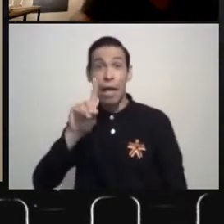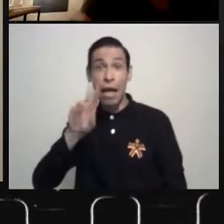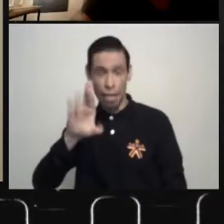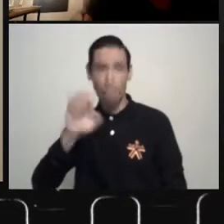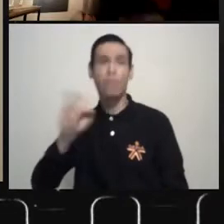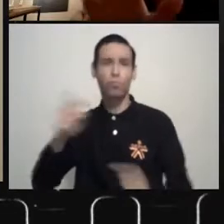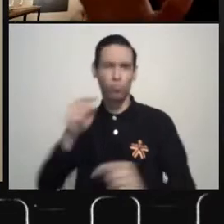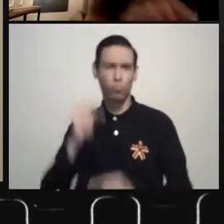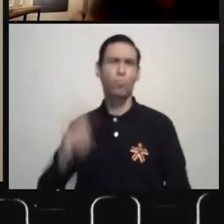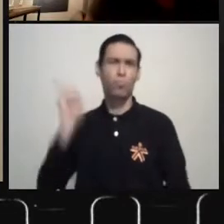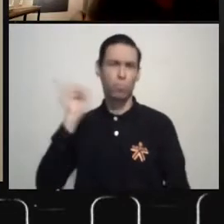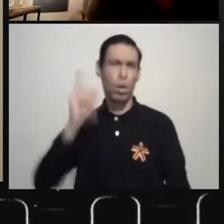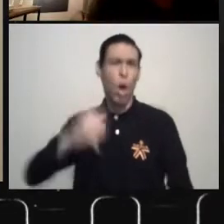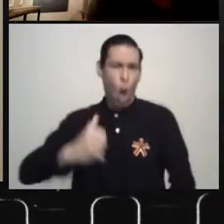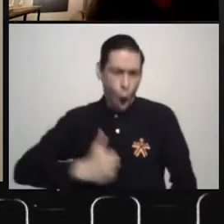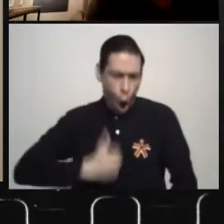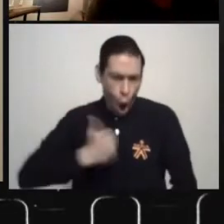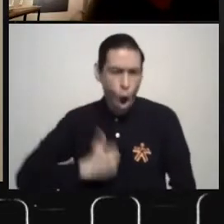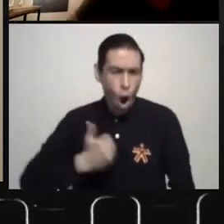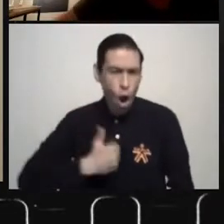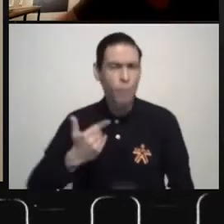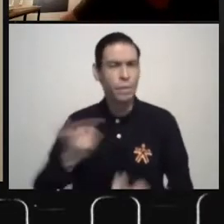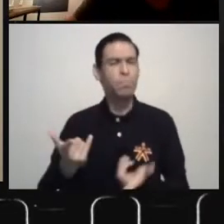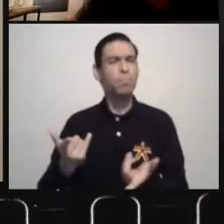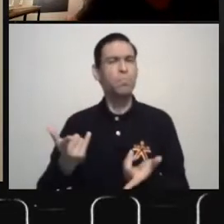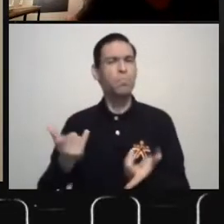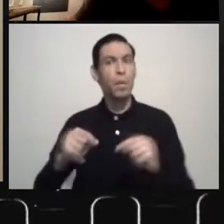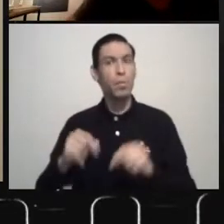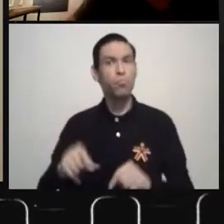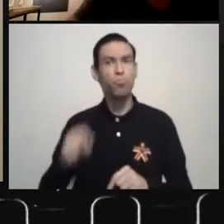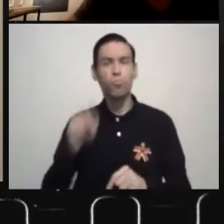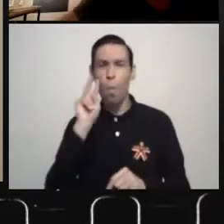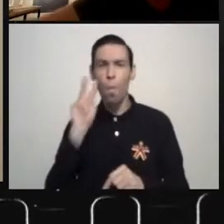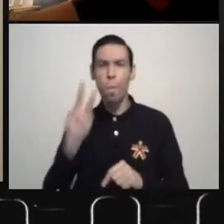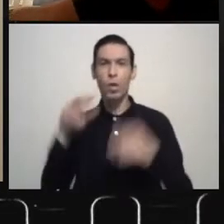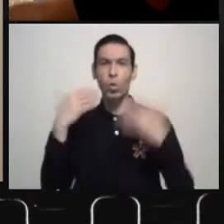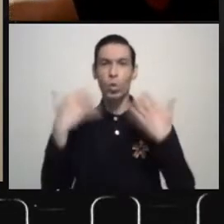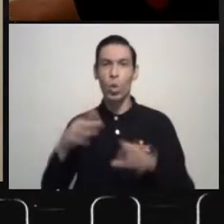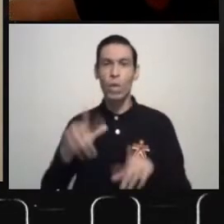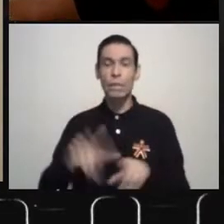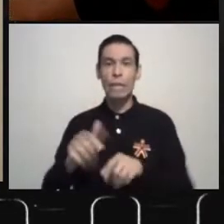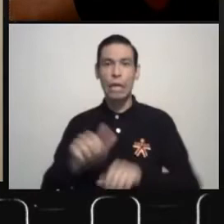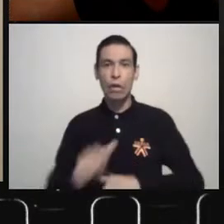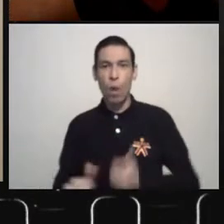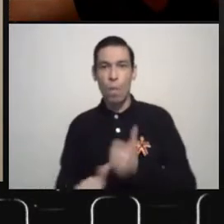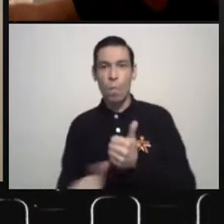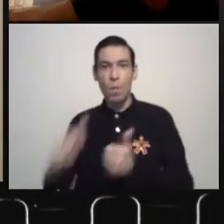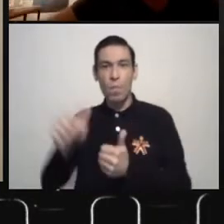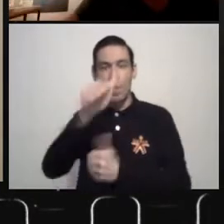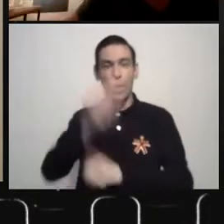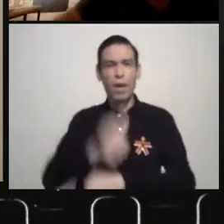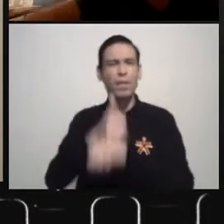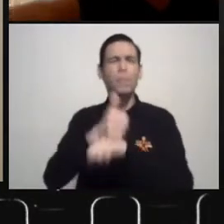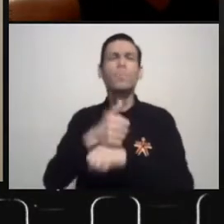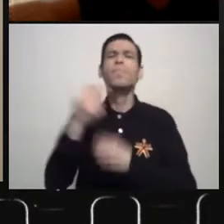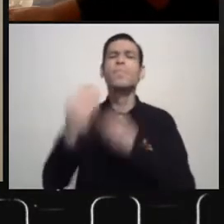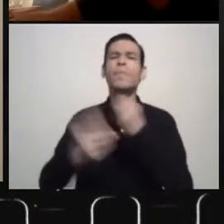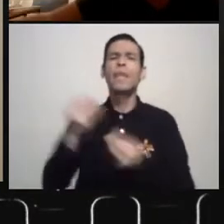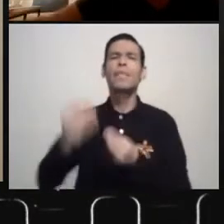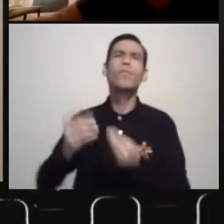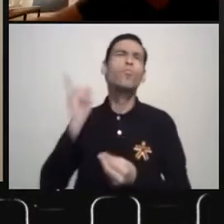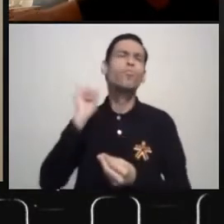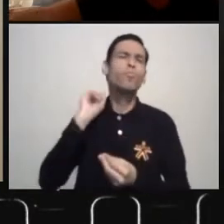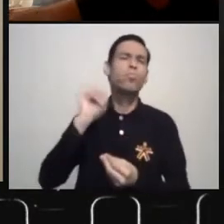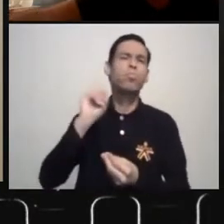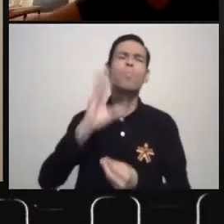importante para la edad que tienes, pero pues podríamos también ver una persona muy joven que ya está en unas posiciones realmente muy importantes. ¿Cómo ha sido tu trayectoria? Porque recuerden